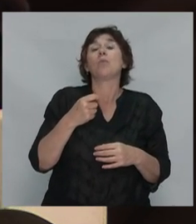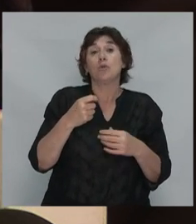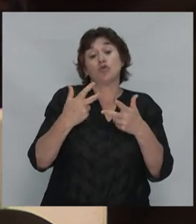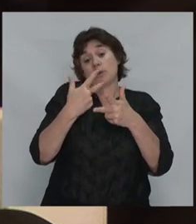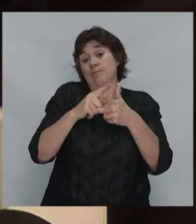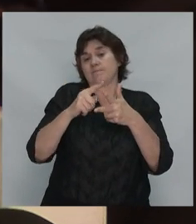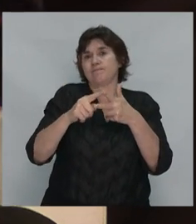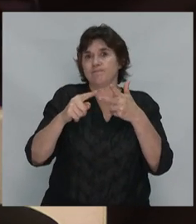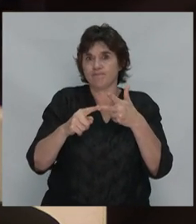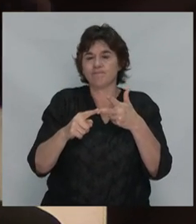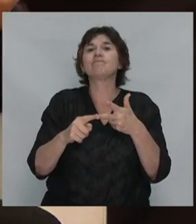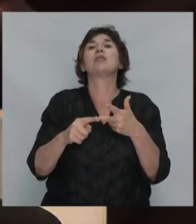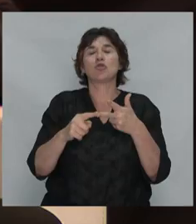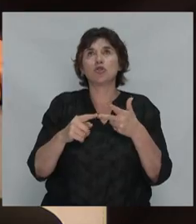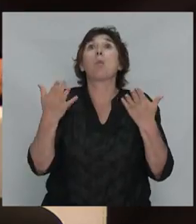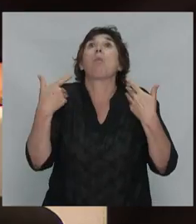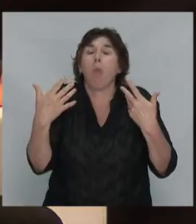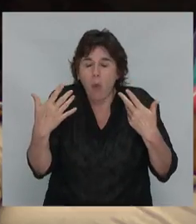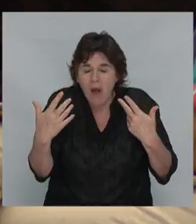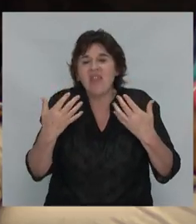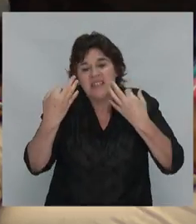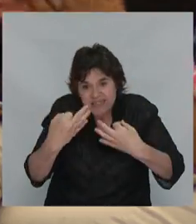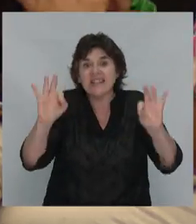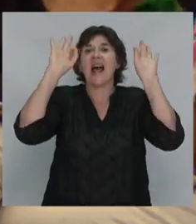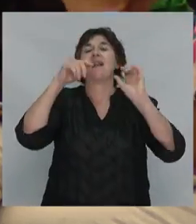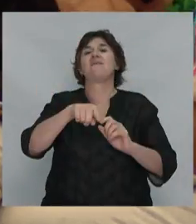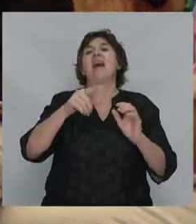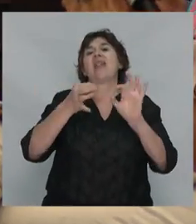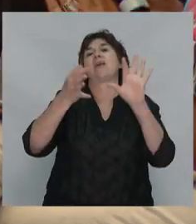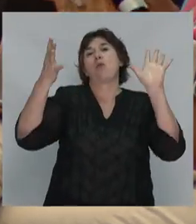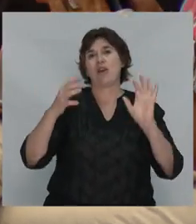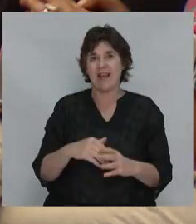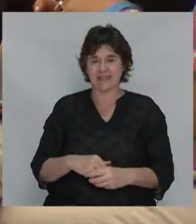objetivos para la salvación de la democracia muchas gracias